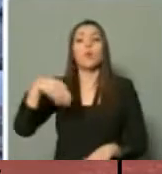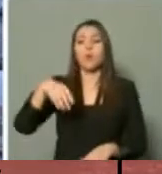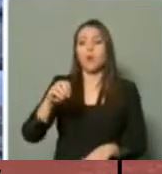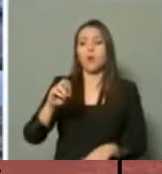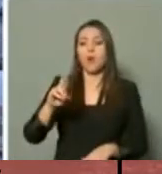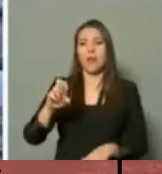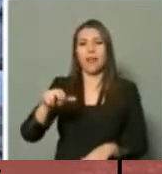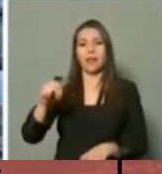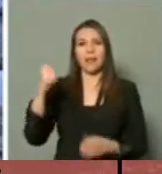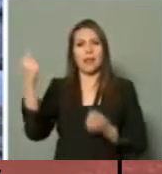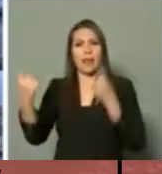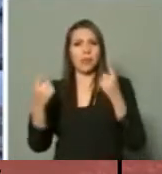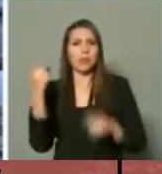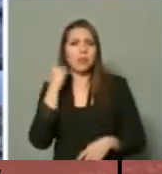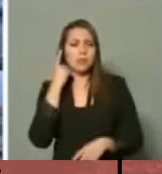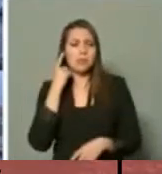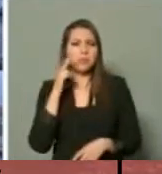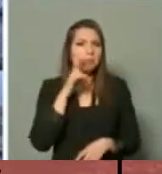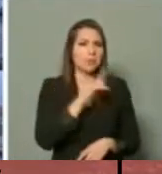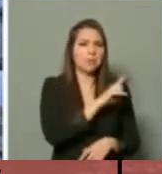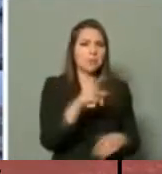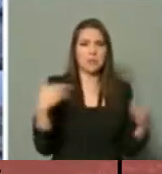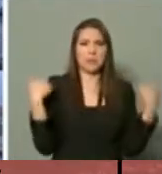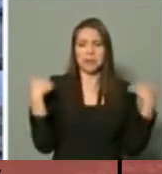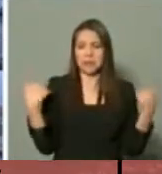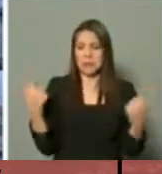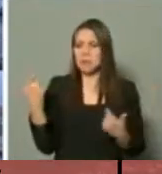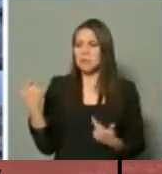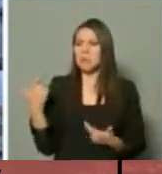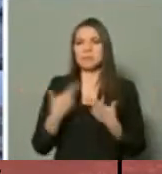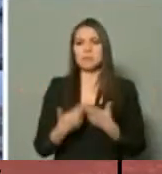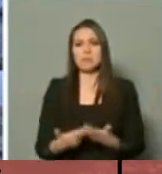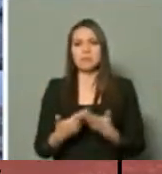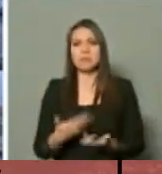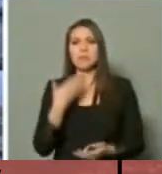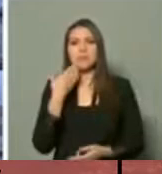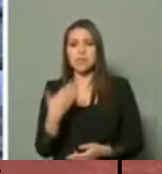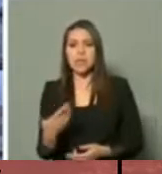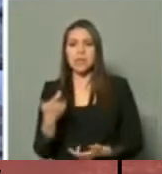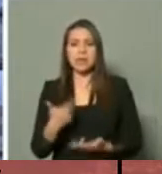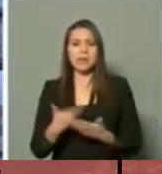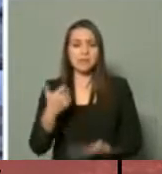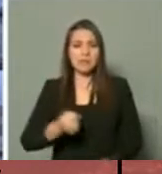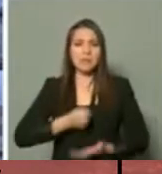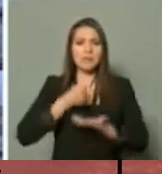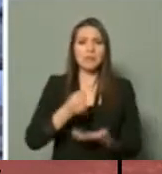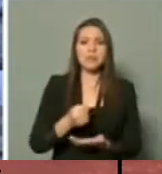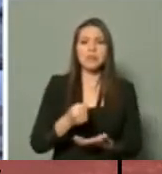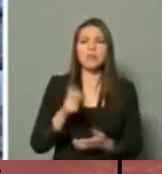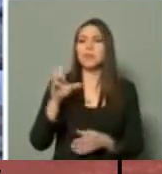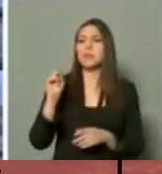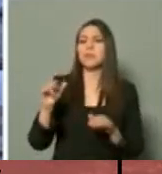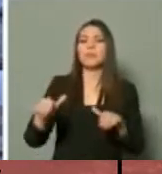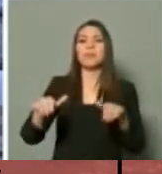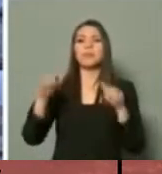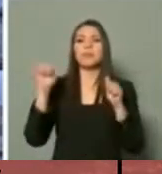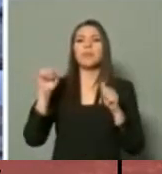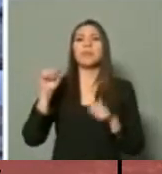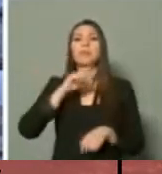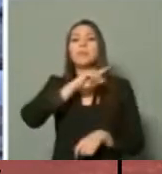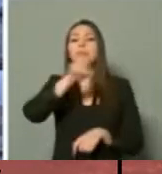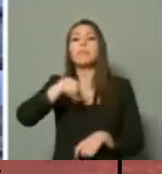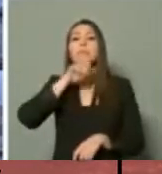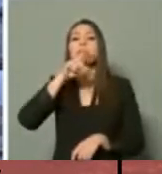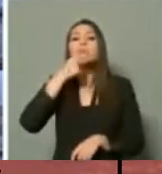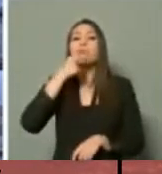que entendieron que había un buen presupuesto, votaron, o sea, abstuvieron más bien de esa votación y fueron castigados por su patrón.